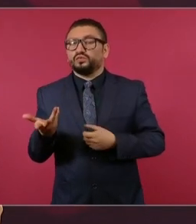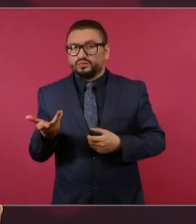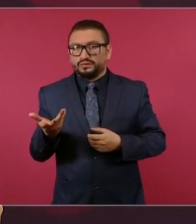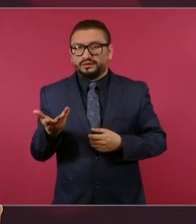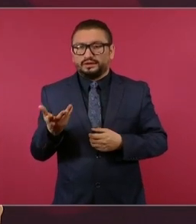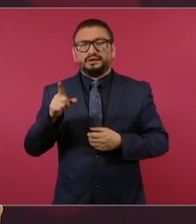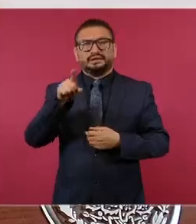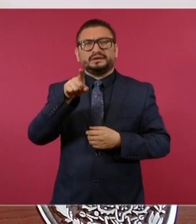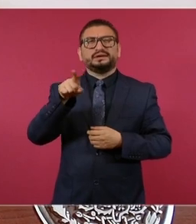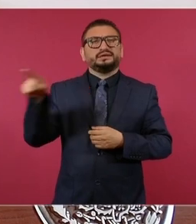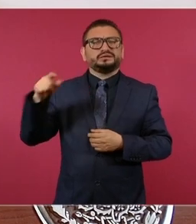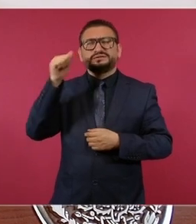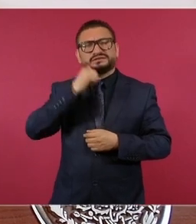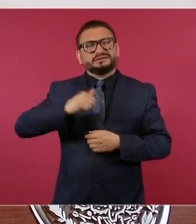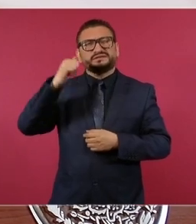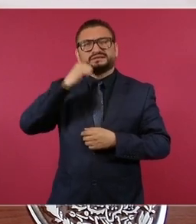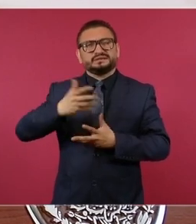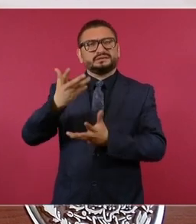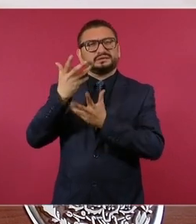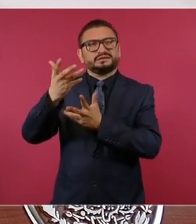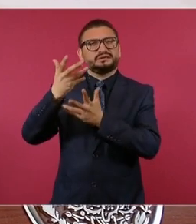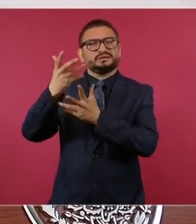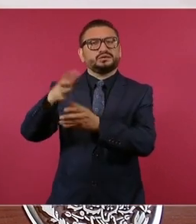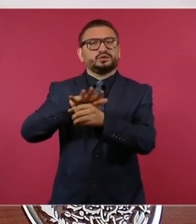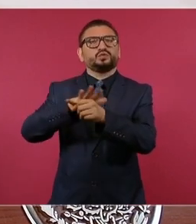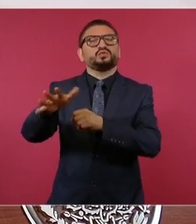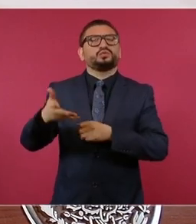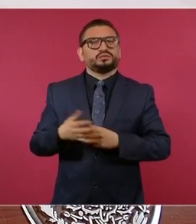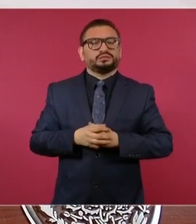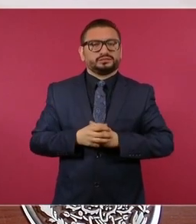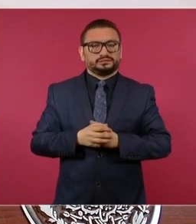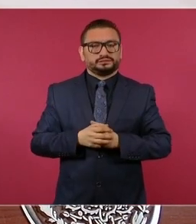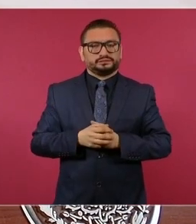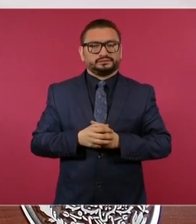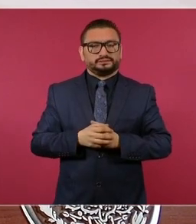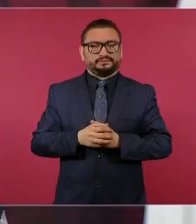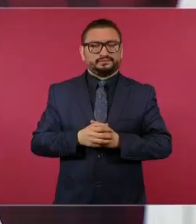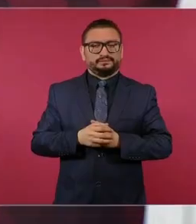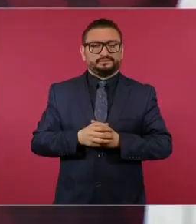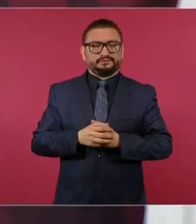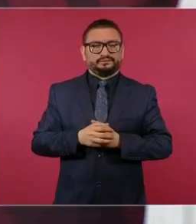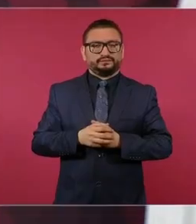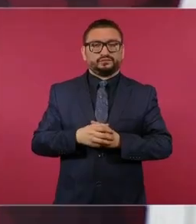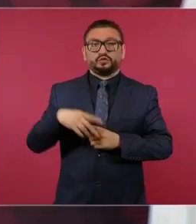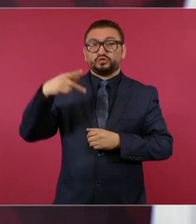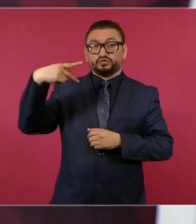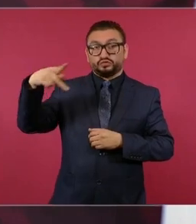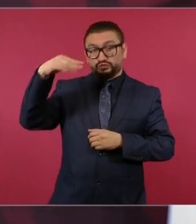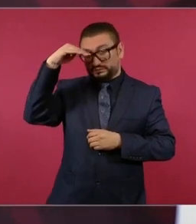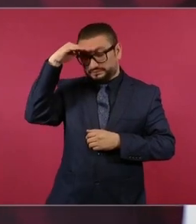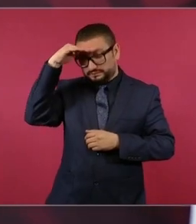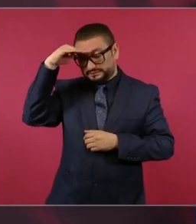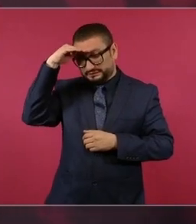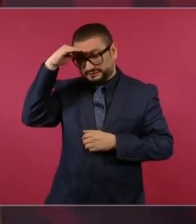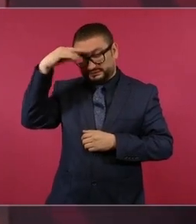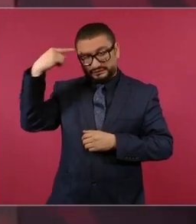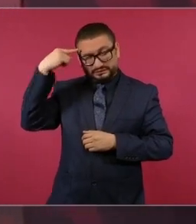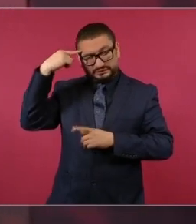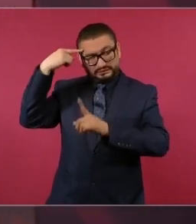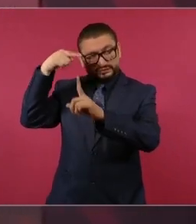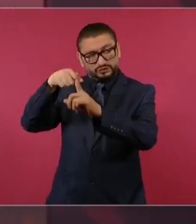¿Qué es lo que siempre han buscado? ¿Cuál es su pensamiento?